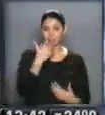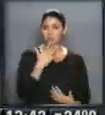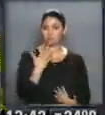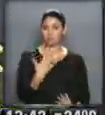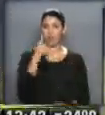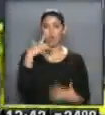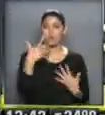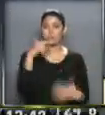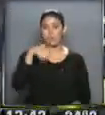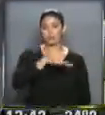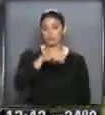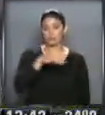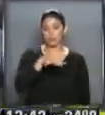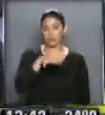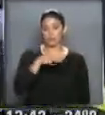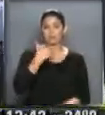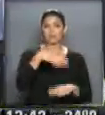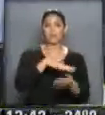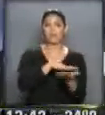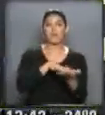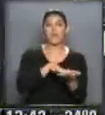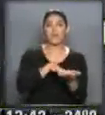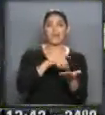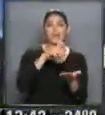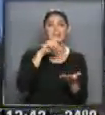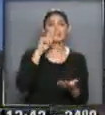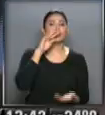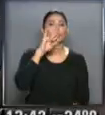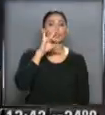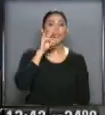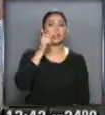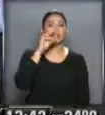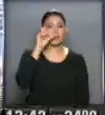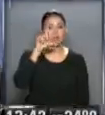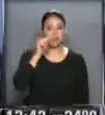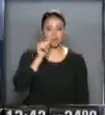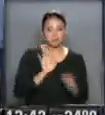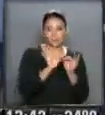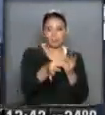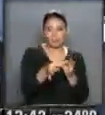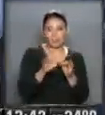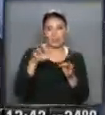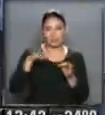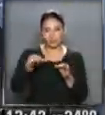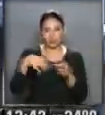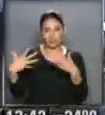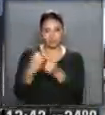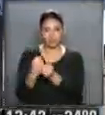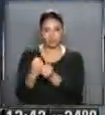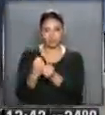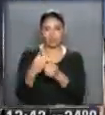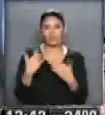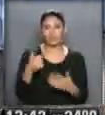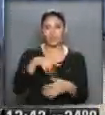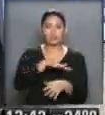prestigio aquí en la zona, ubicado en Ciudadela, relativamente cerca de Castelar, y que integra, por supuesto, lo que